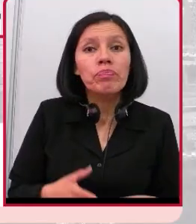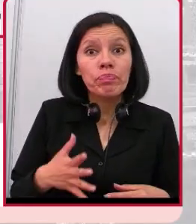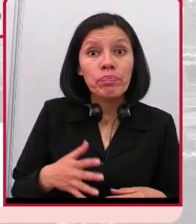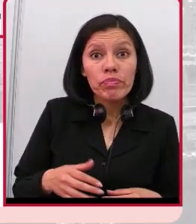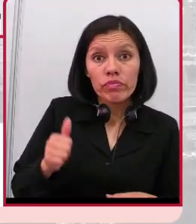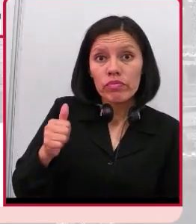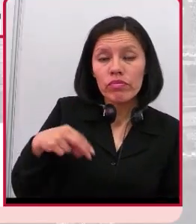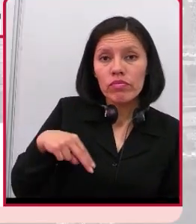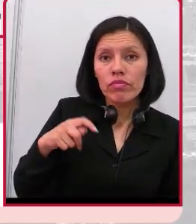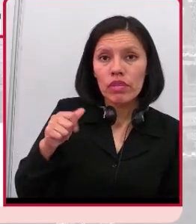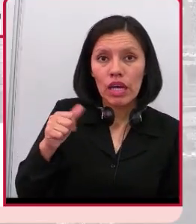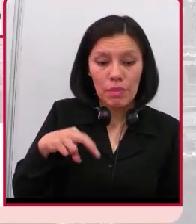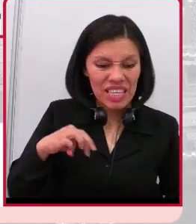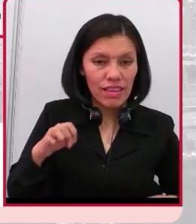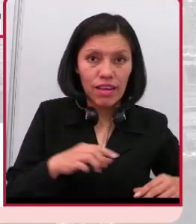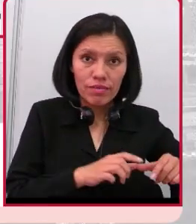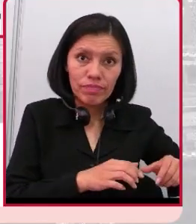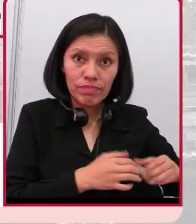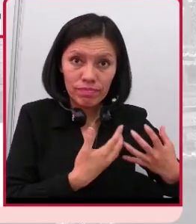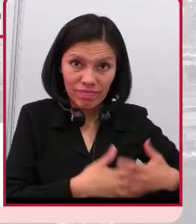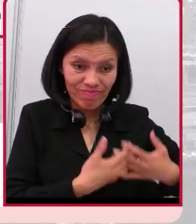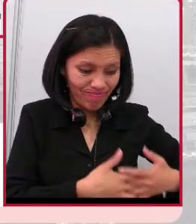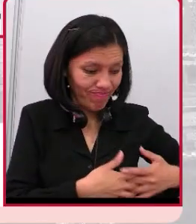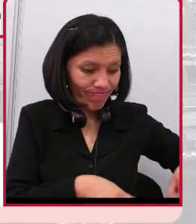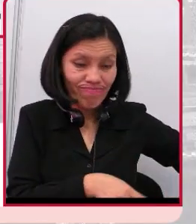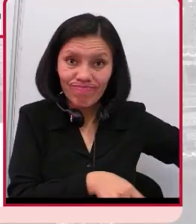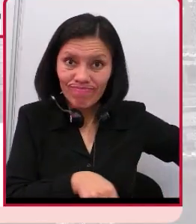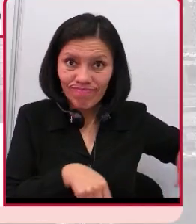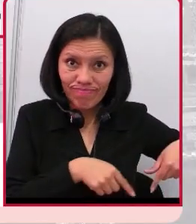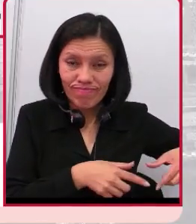En una etapa cobre con molibdeno, en una siguiente etapa